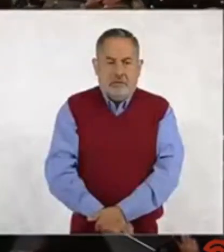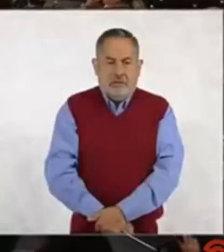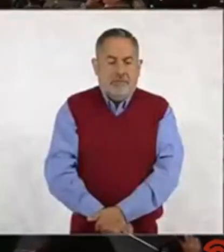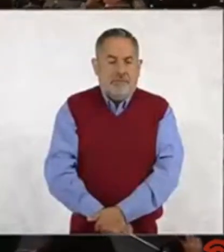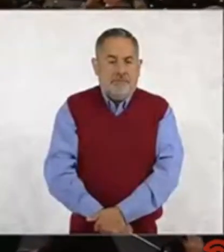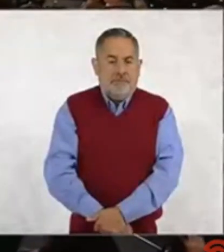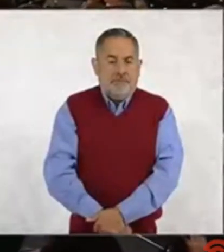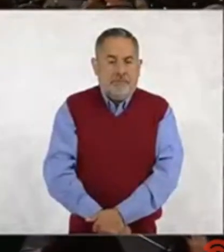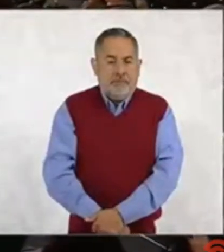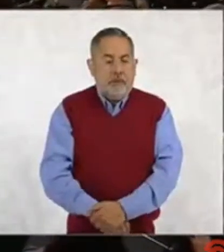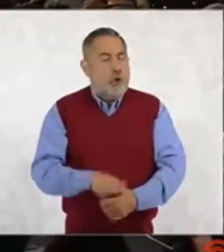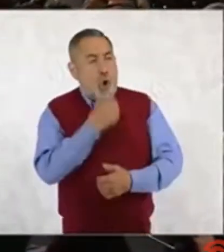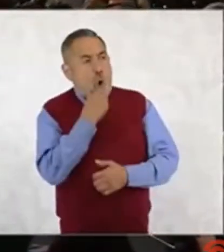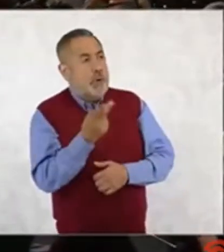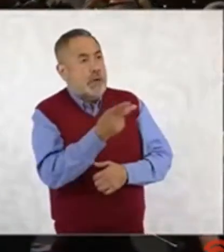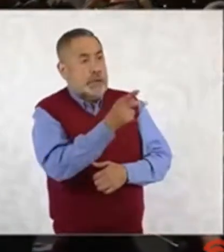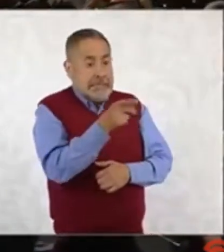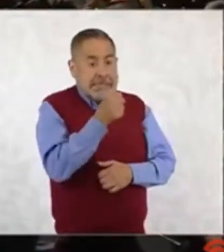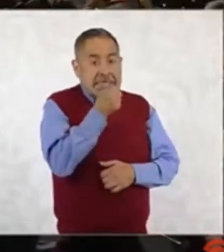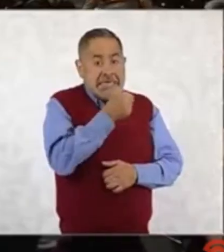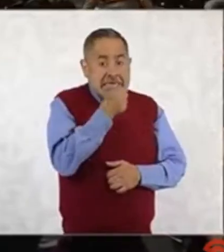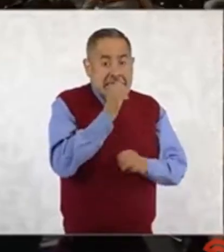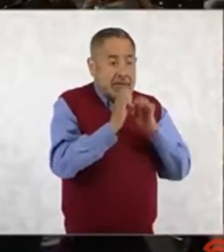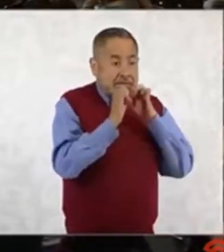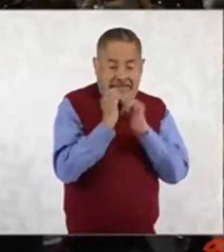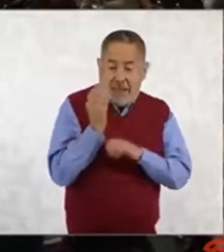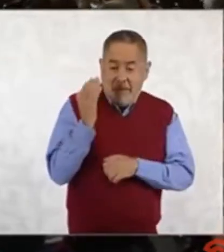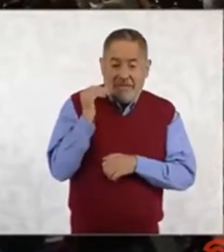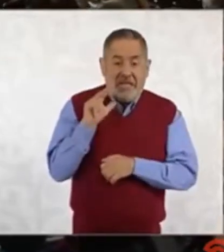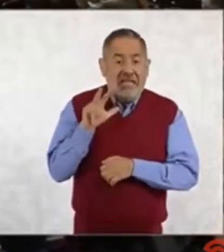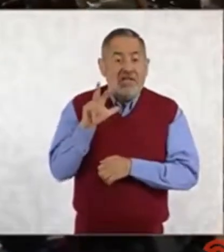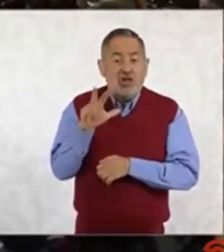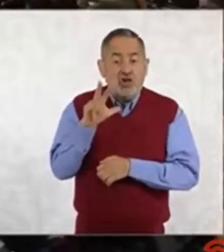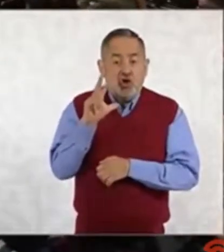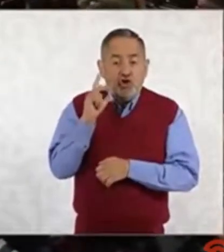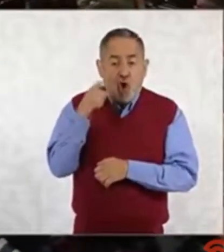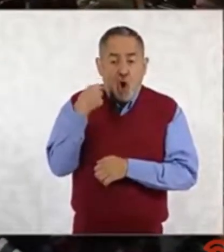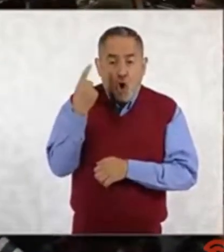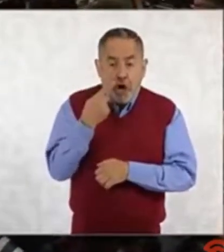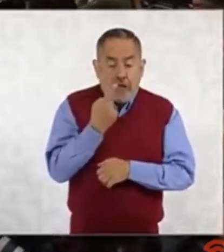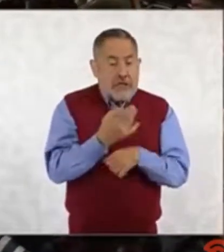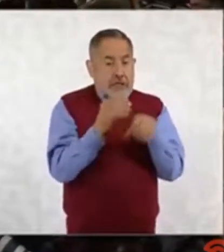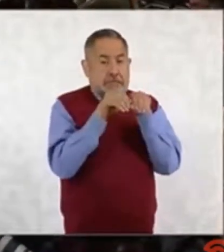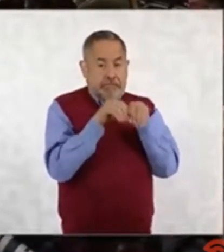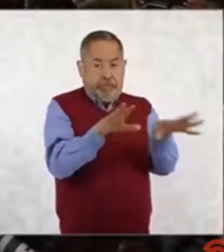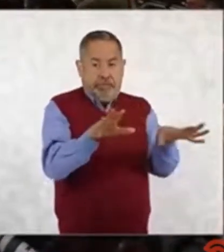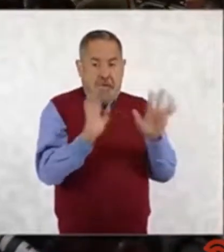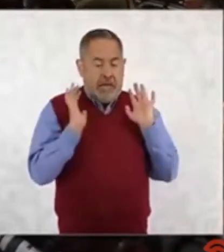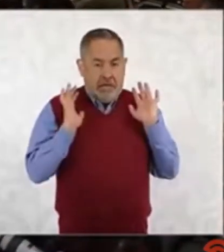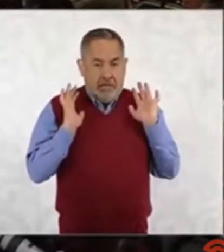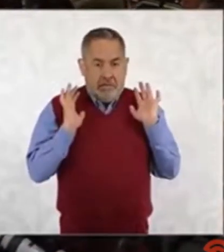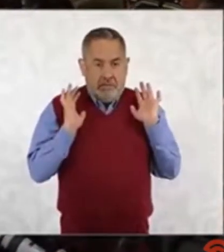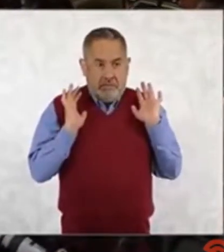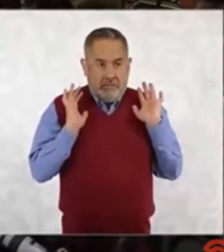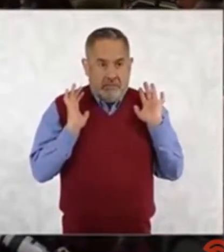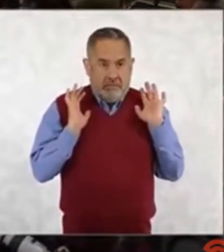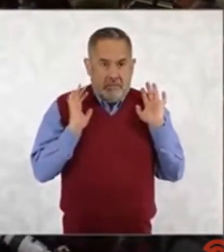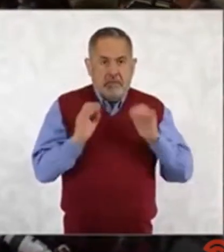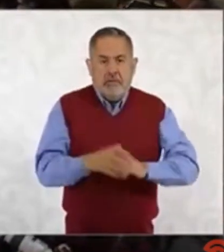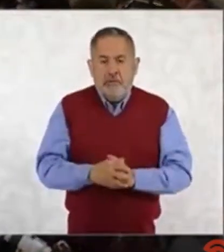La entrevista se publica hace 18 horas a partir del día de ayer. Nueva manera de contexto. Qué bueno que lo